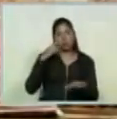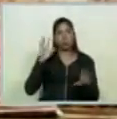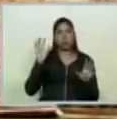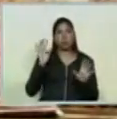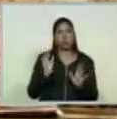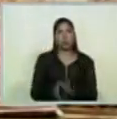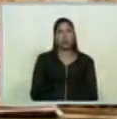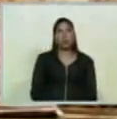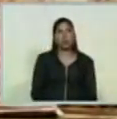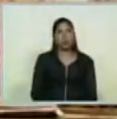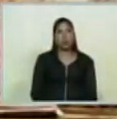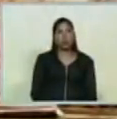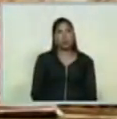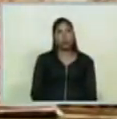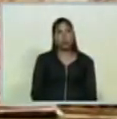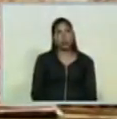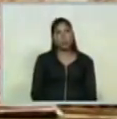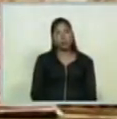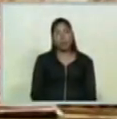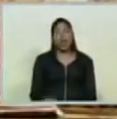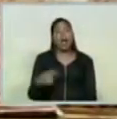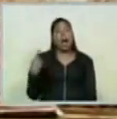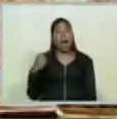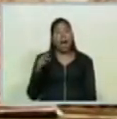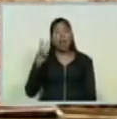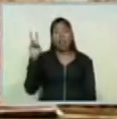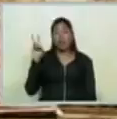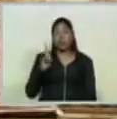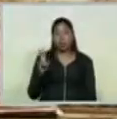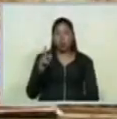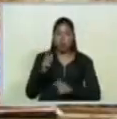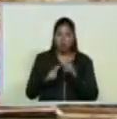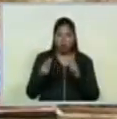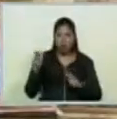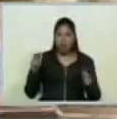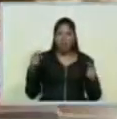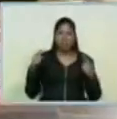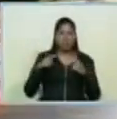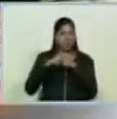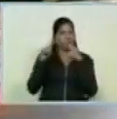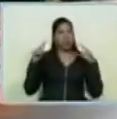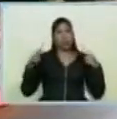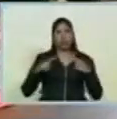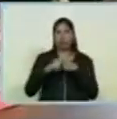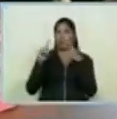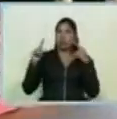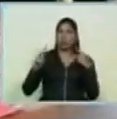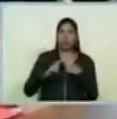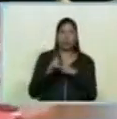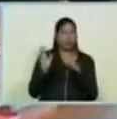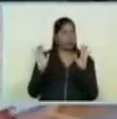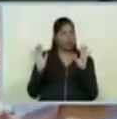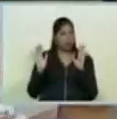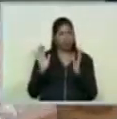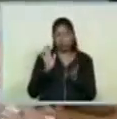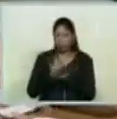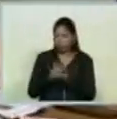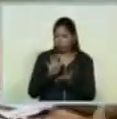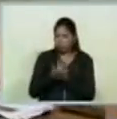Para entre los venezolanos, a pesar de nuestras diferencias políticas, resolver y encauzar a nuestro país en